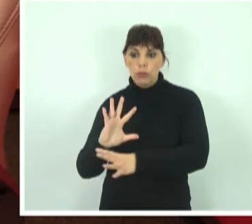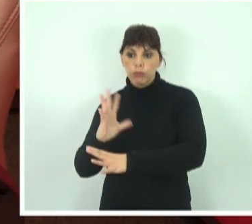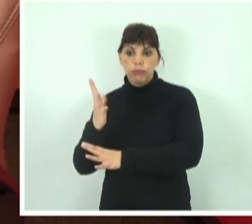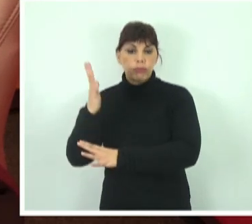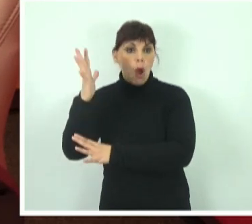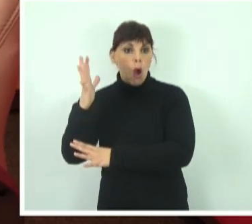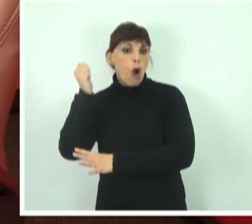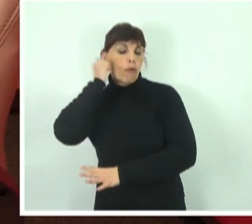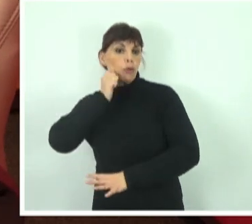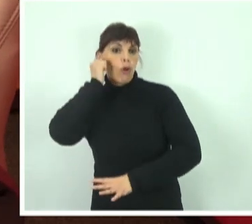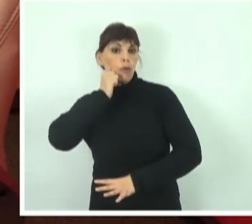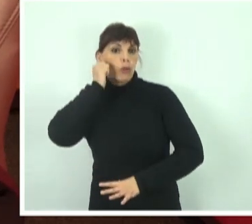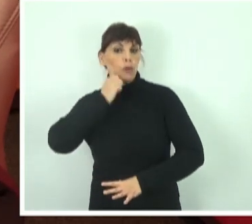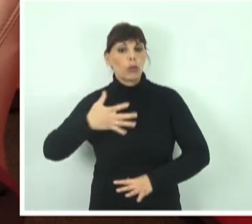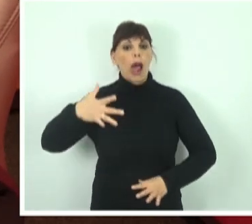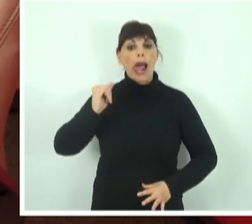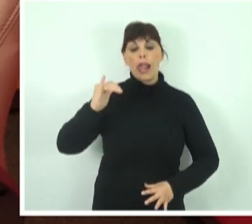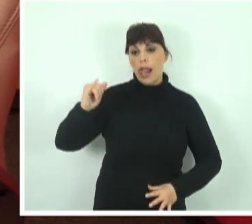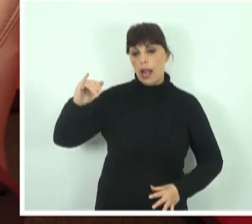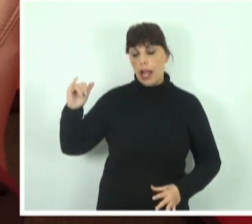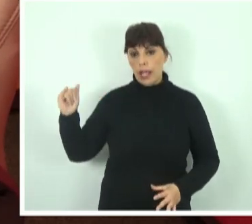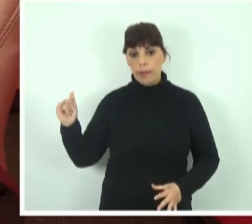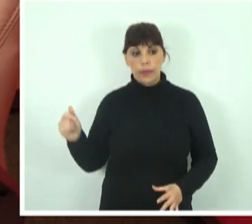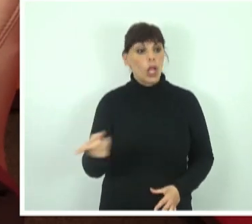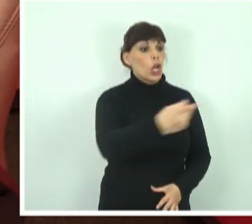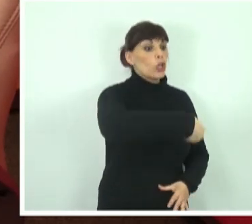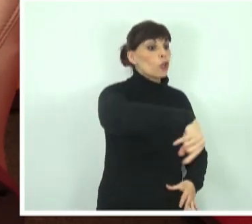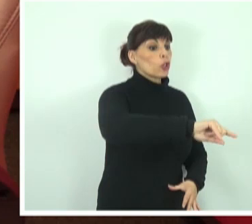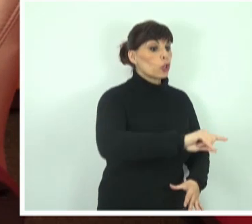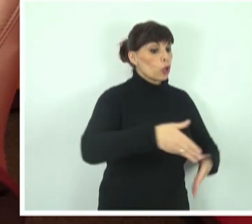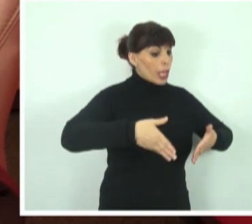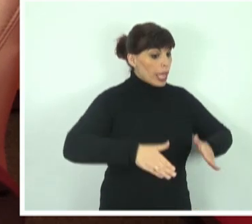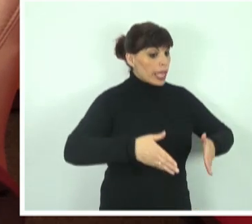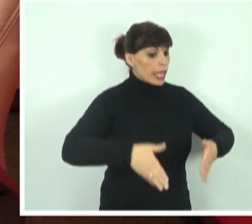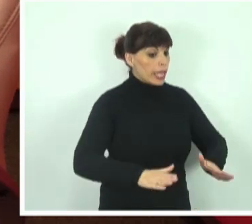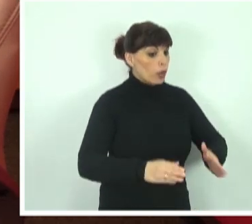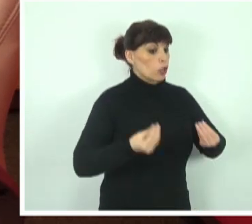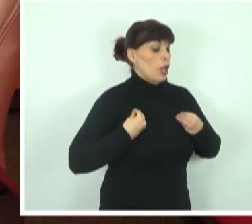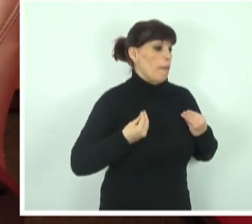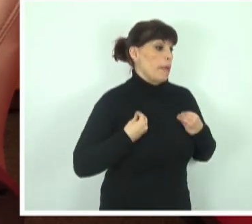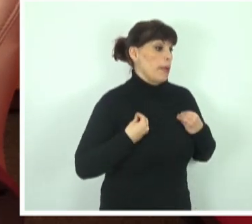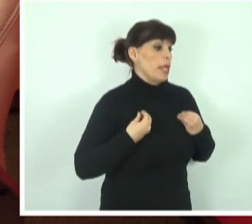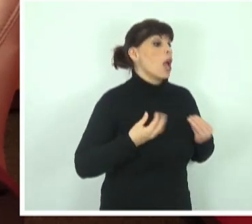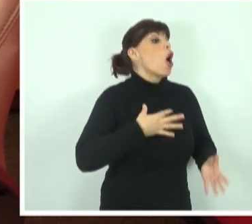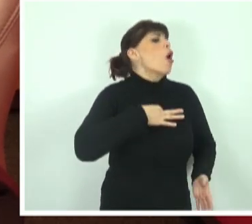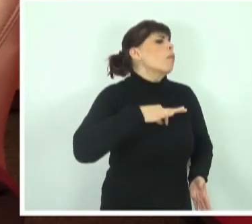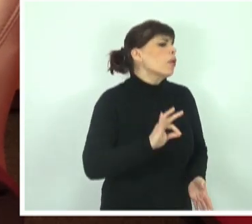La razón por que tú y yo podemos vivir como hijos es porque Jesucristo murió como